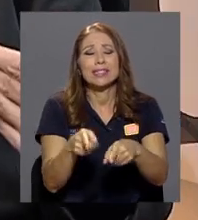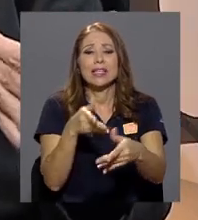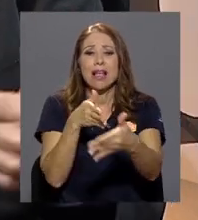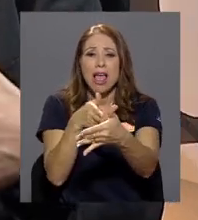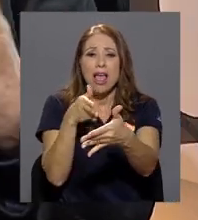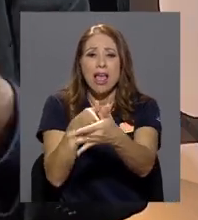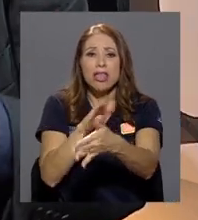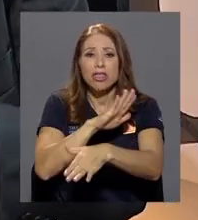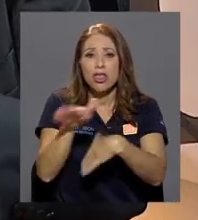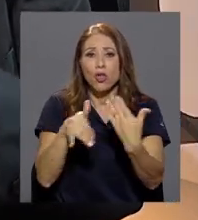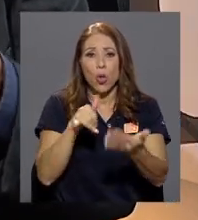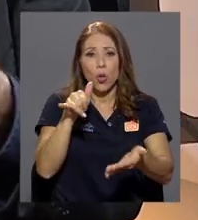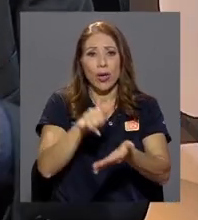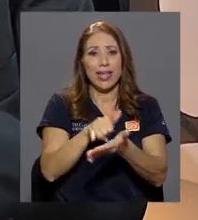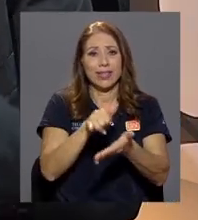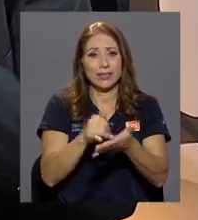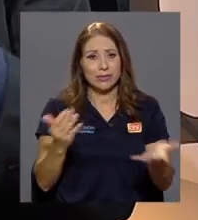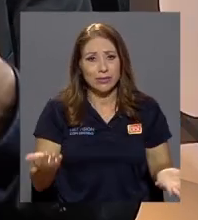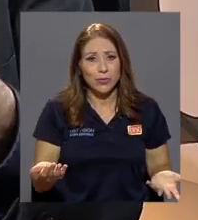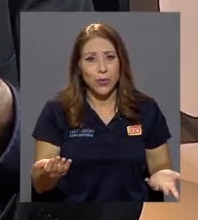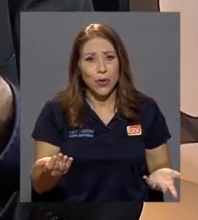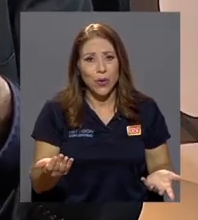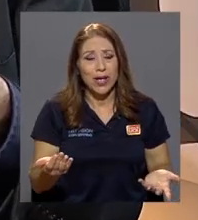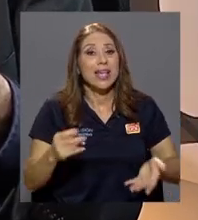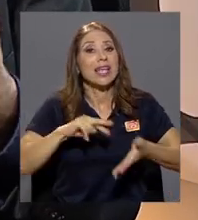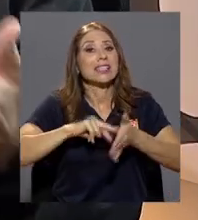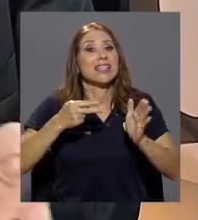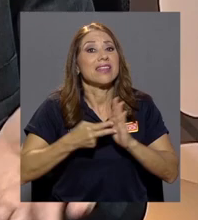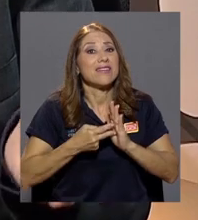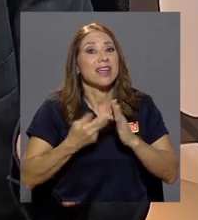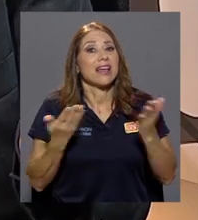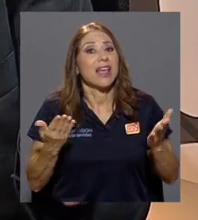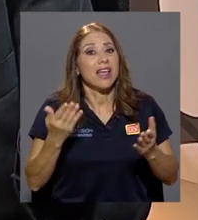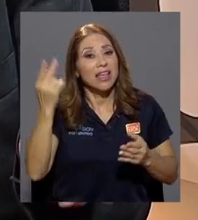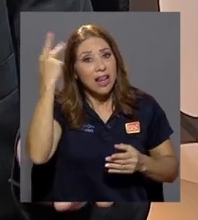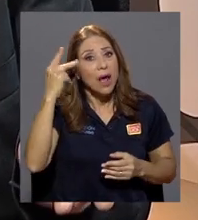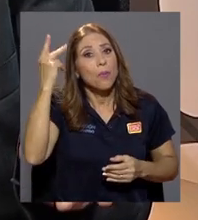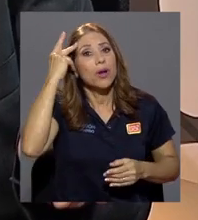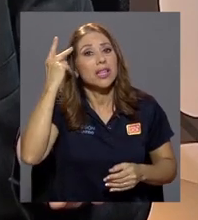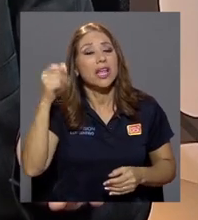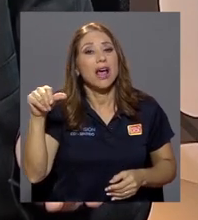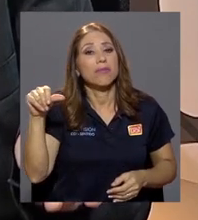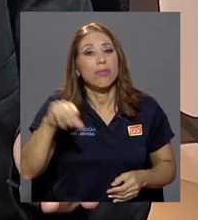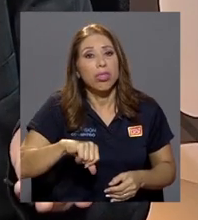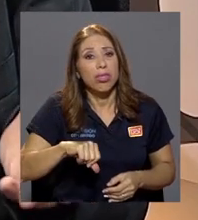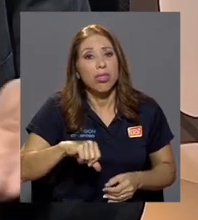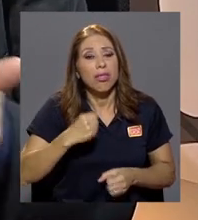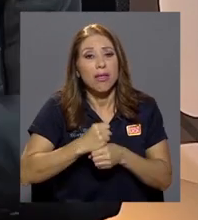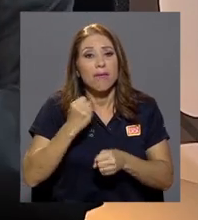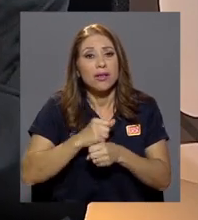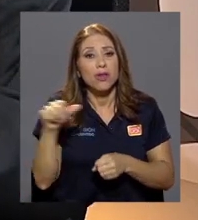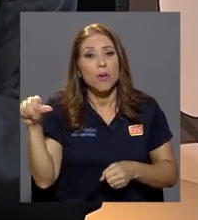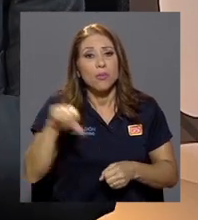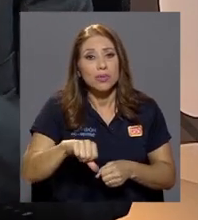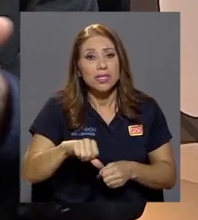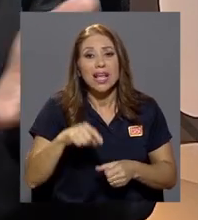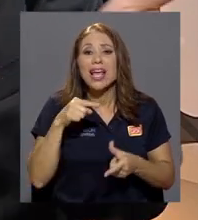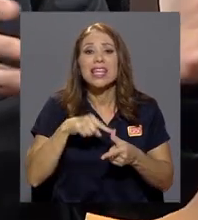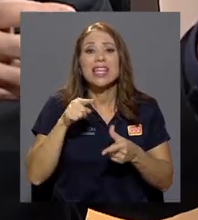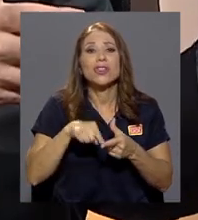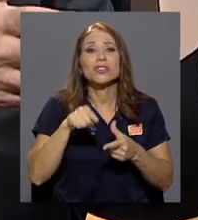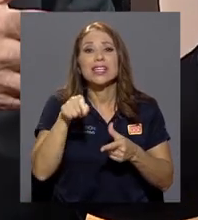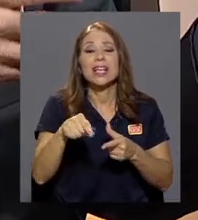de todo esto que supone el más absoluto fracaso de la política de la gestión política que termina